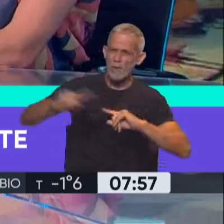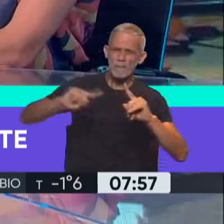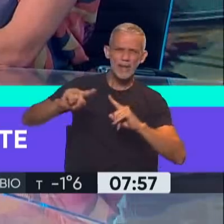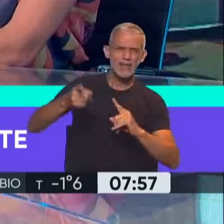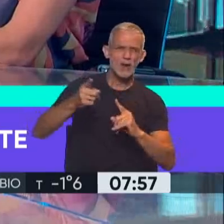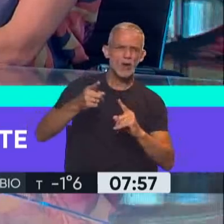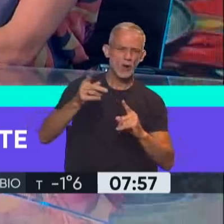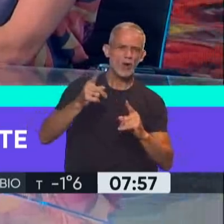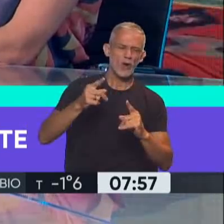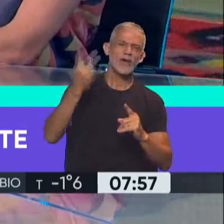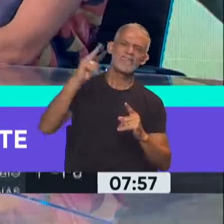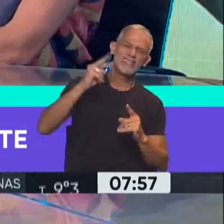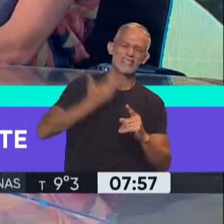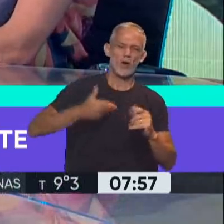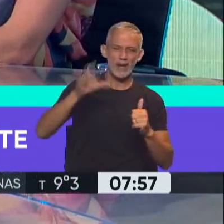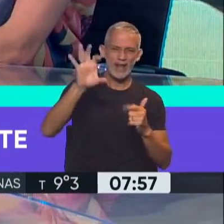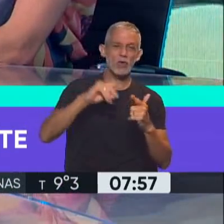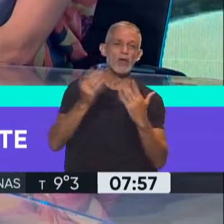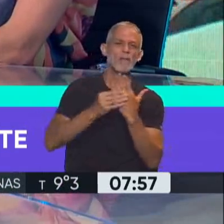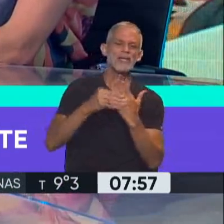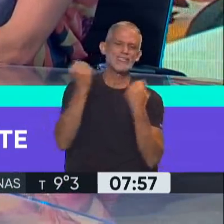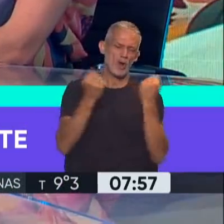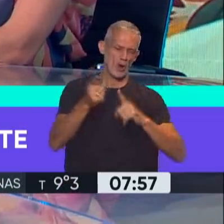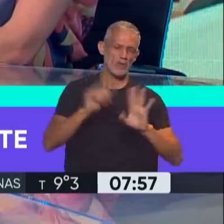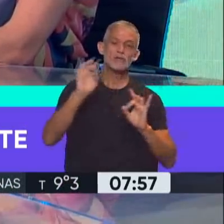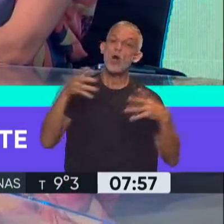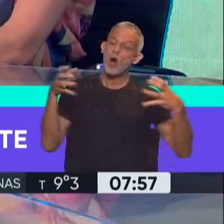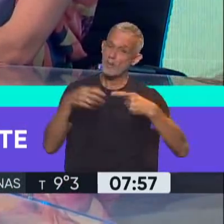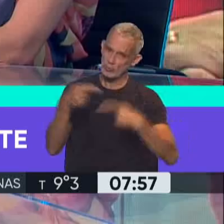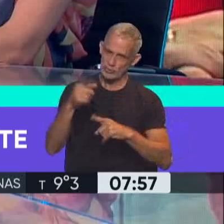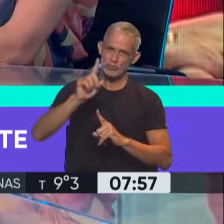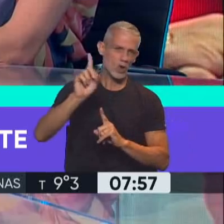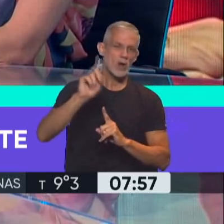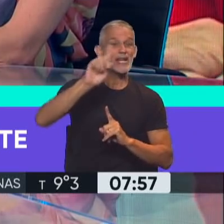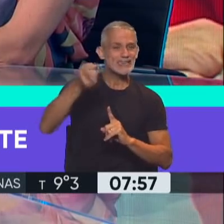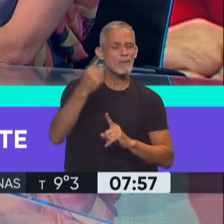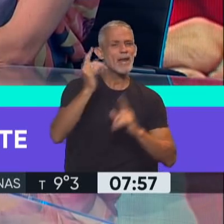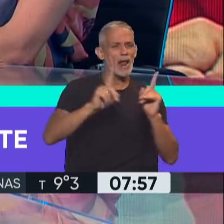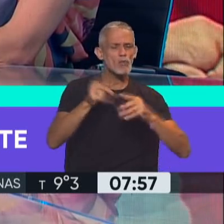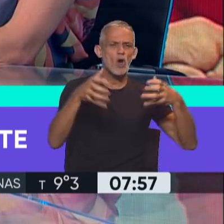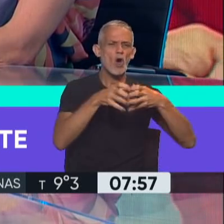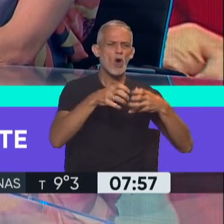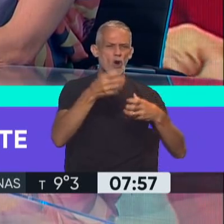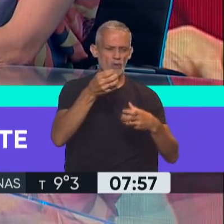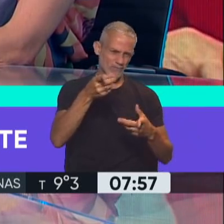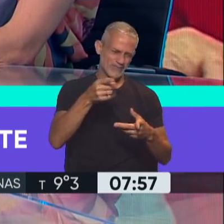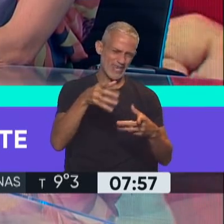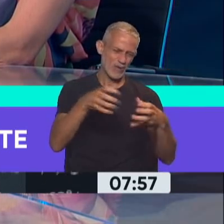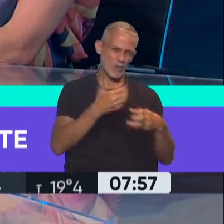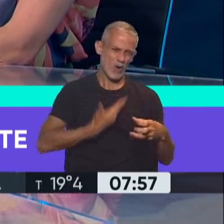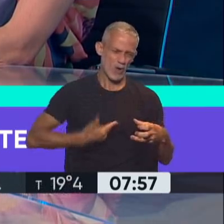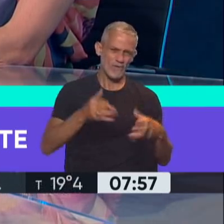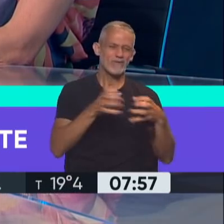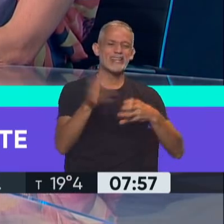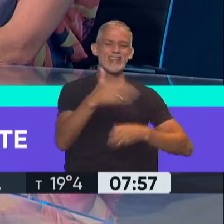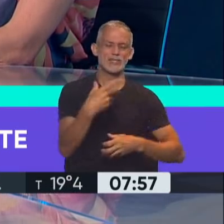ministros de economía de la unab y de gobernadores y ministros de economía no solamente de la oposición sino también algunos del oficialismo pero también es cierto que